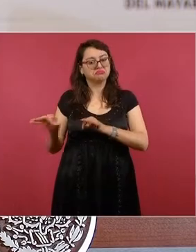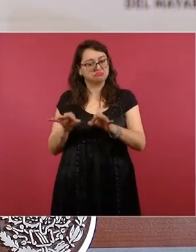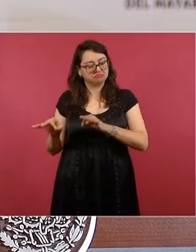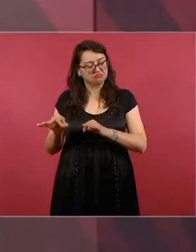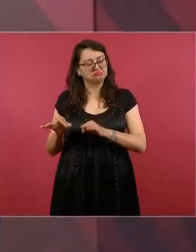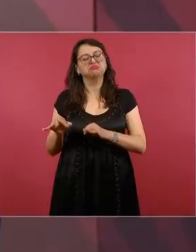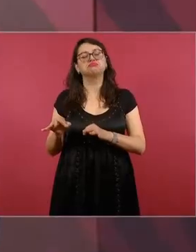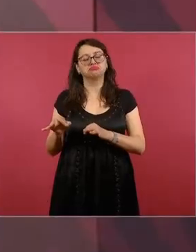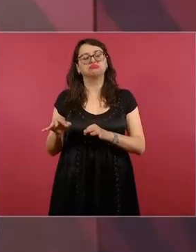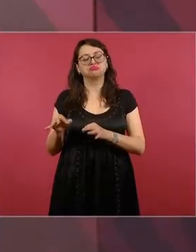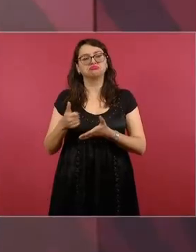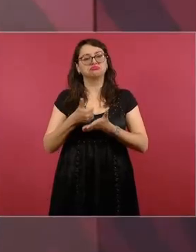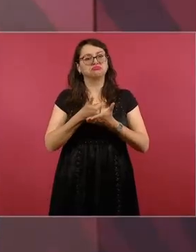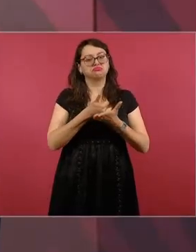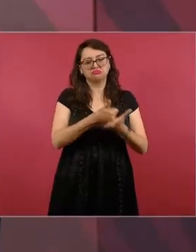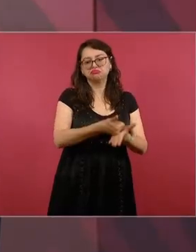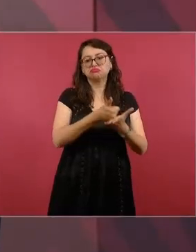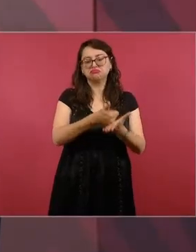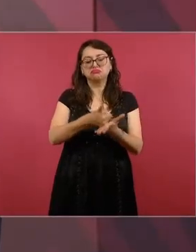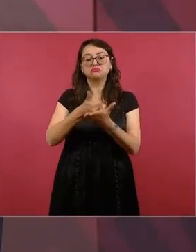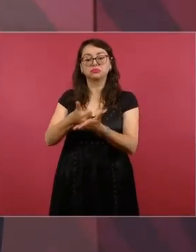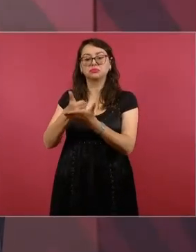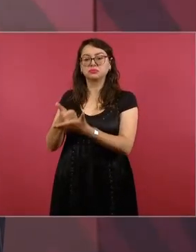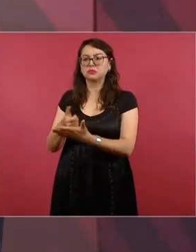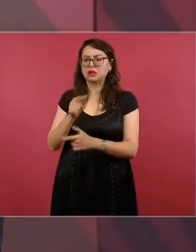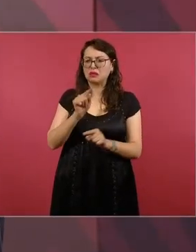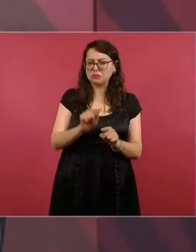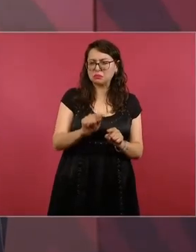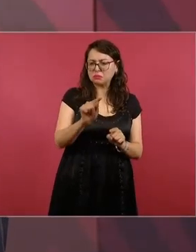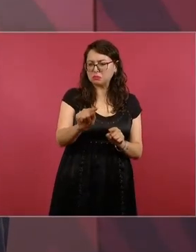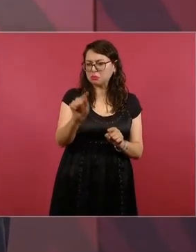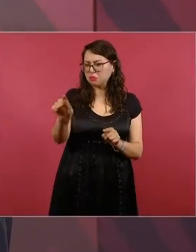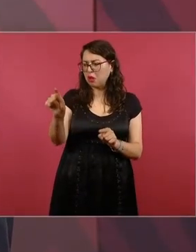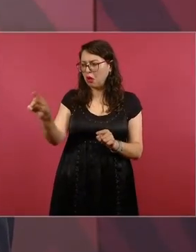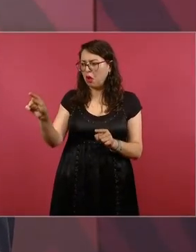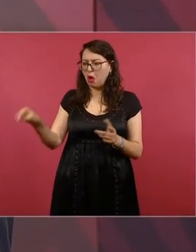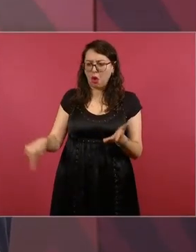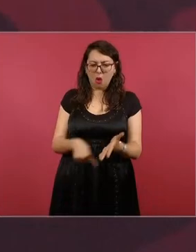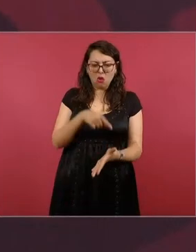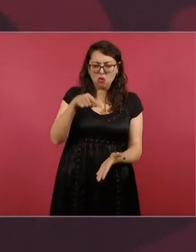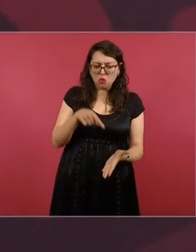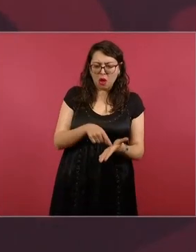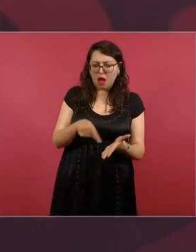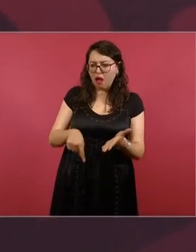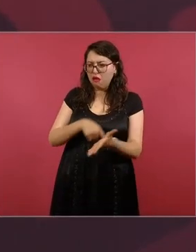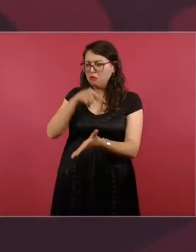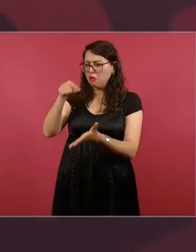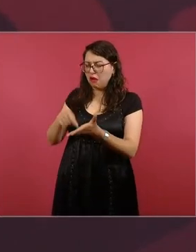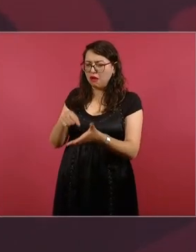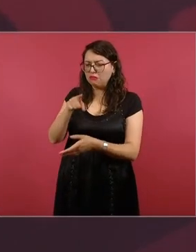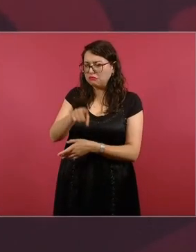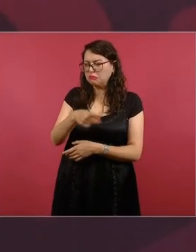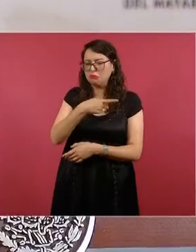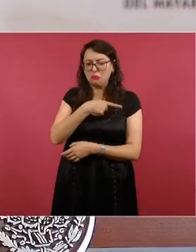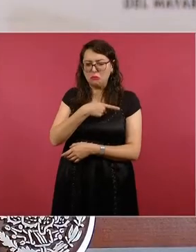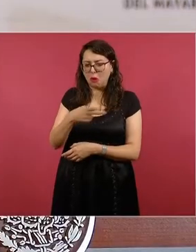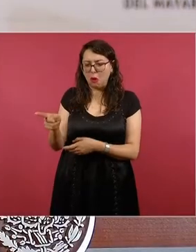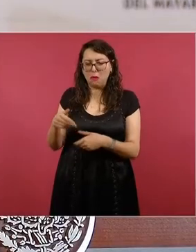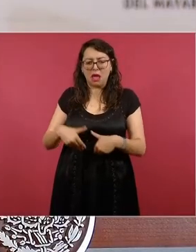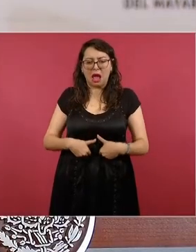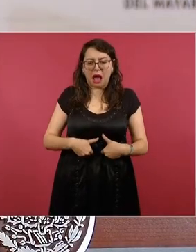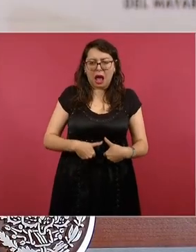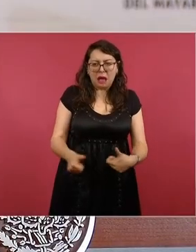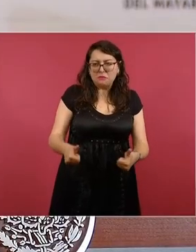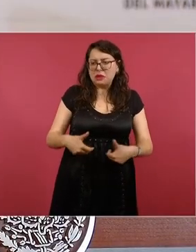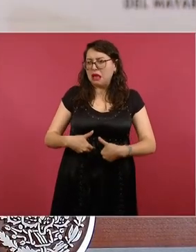en lugares donde hay hambre, donde se padecen tragedias, y él